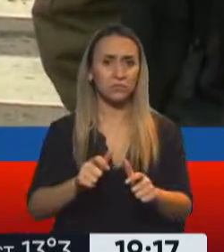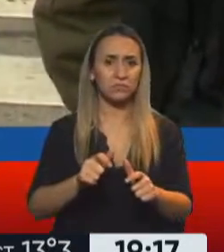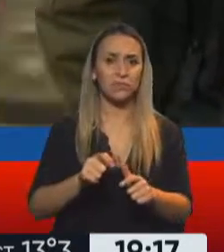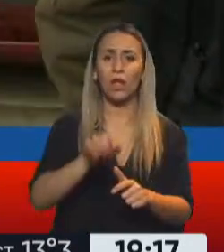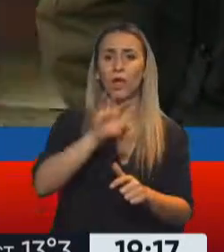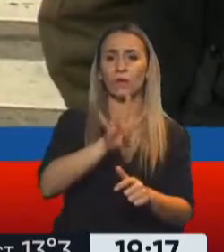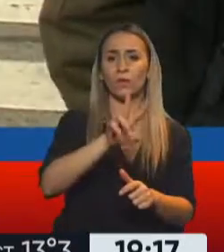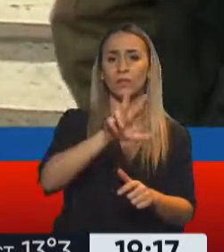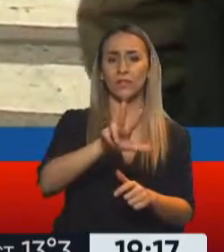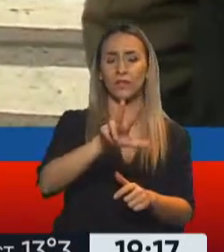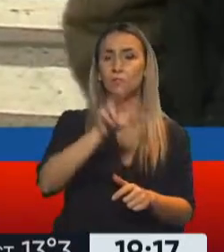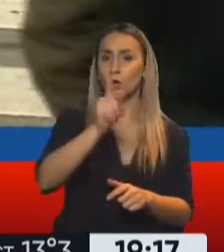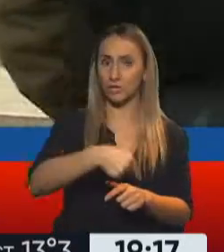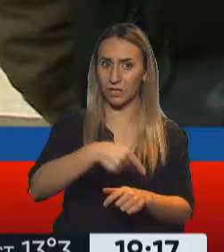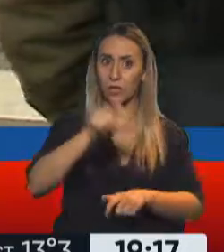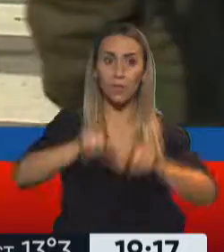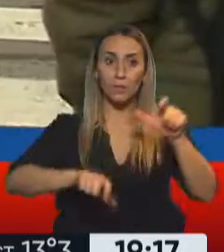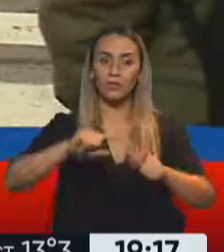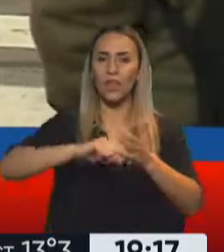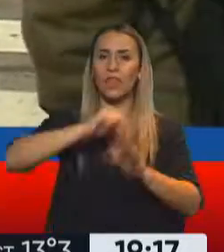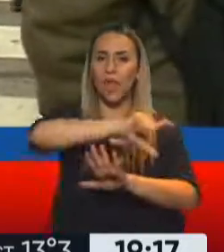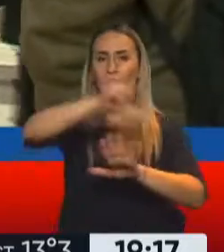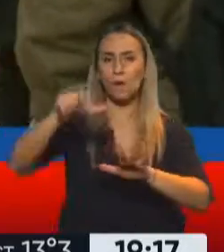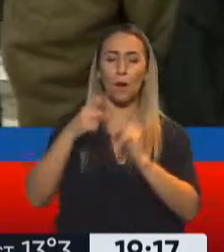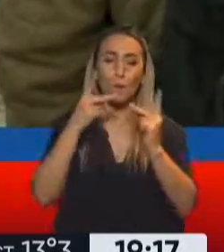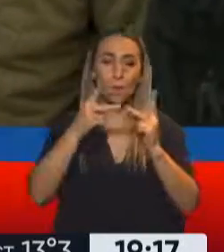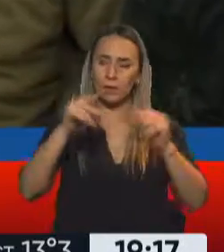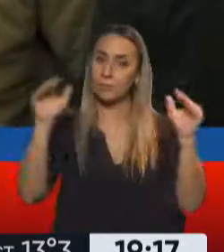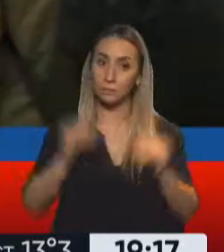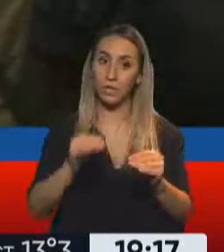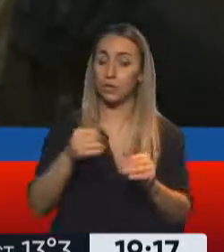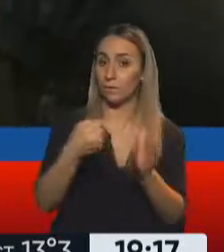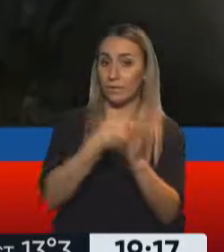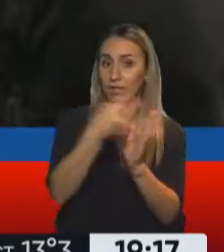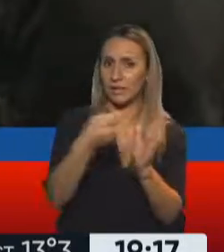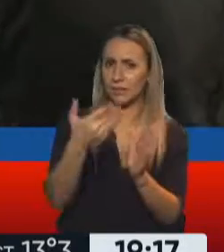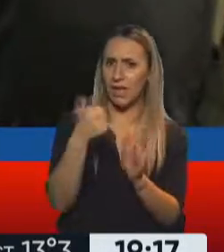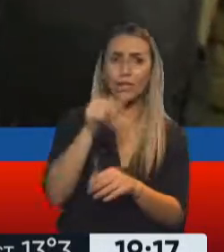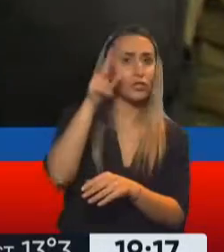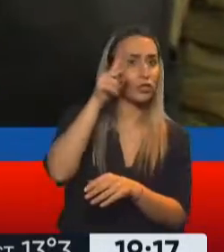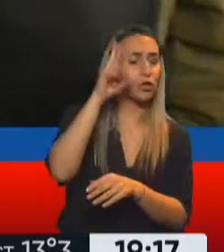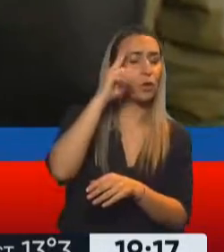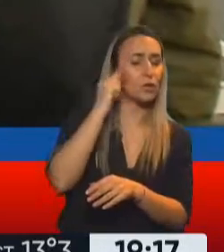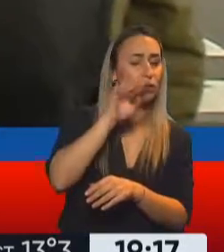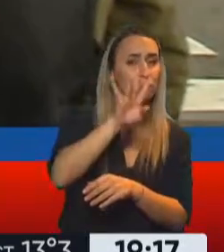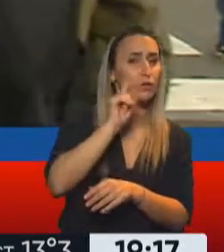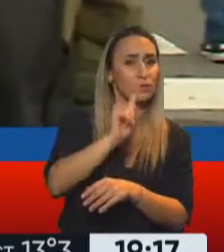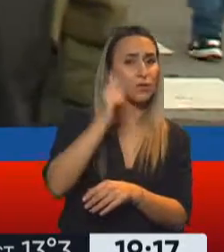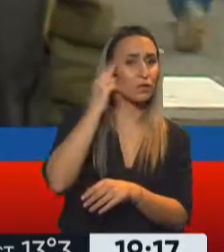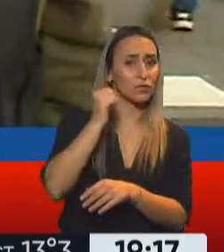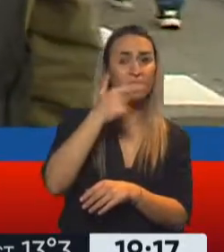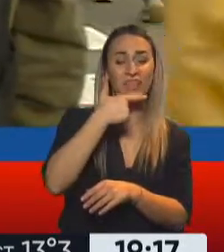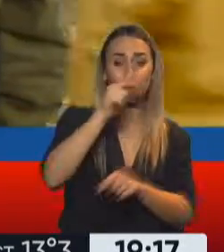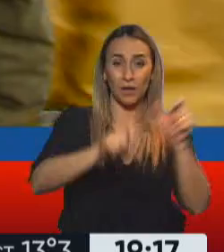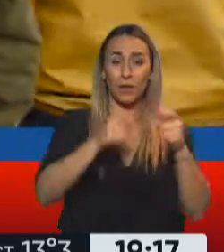los pasajeros en el AMBA y un promedio, el último fin de semana, de 894.717 personas utilizaron